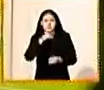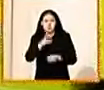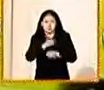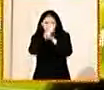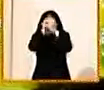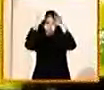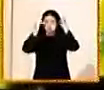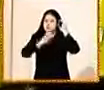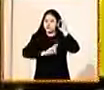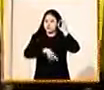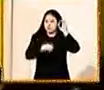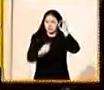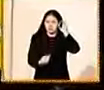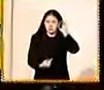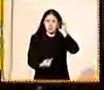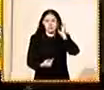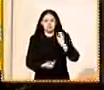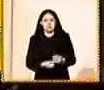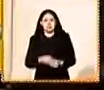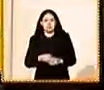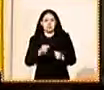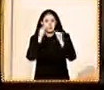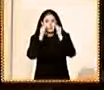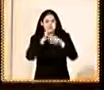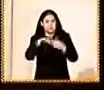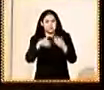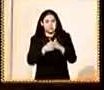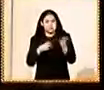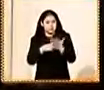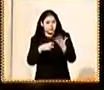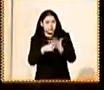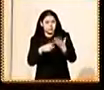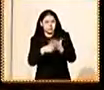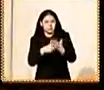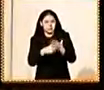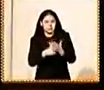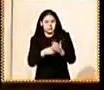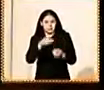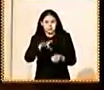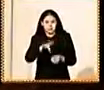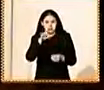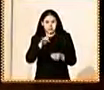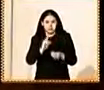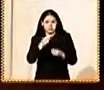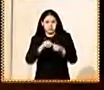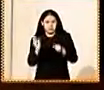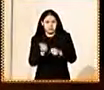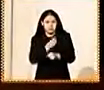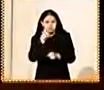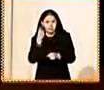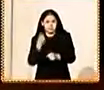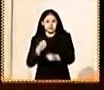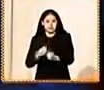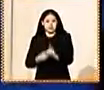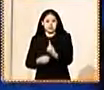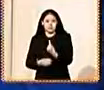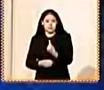sueños una realidad con la diaria. Así que atentos todos con su boletito, vamos a seleccionar el primer dígito.